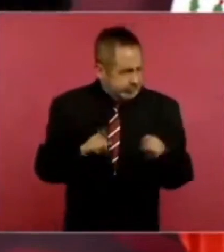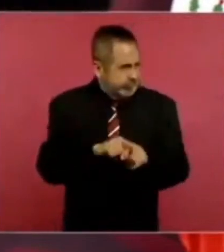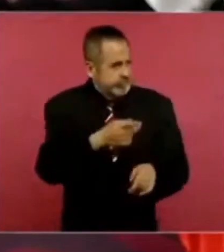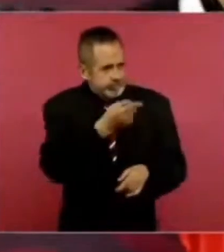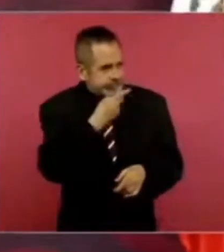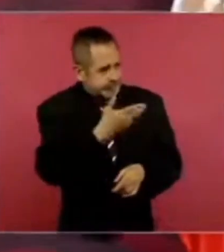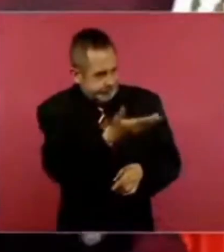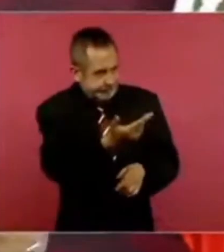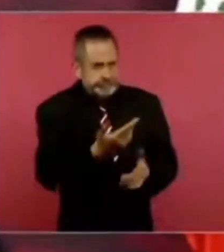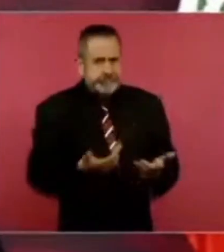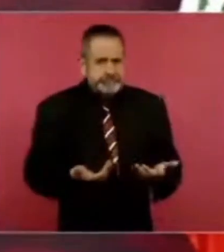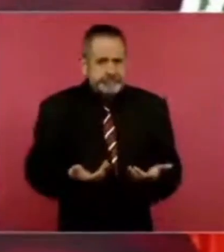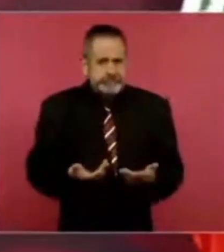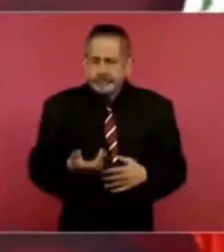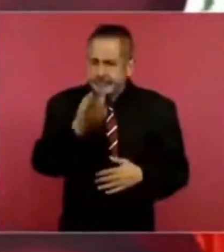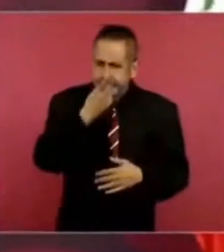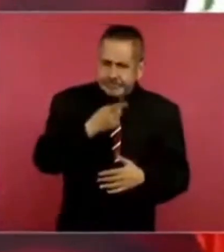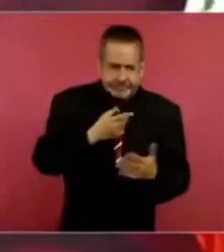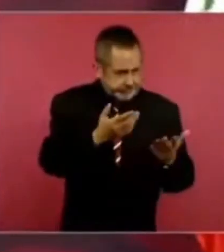Y que nos digan también